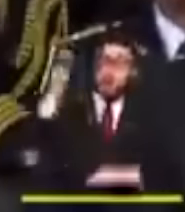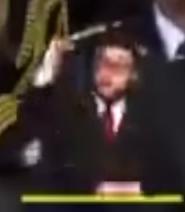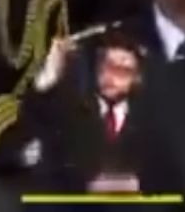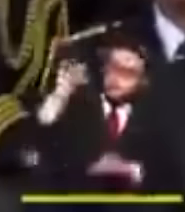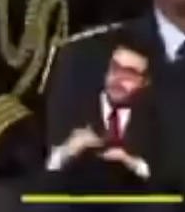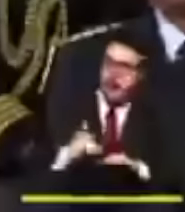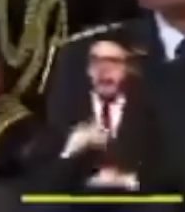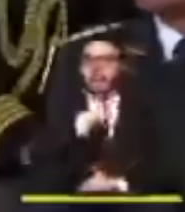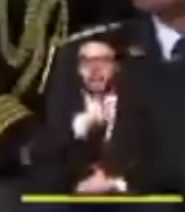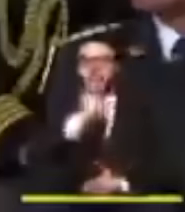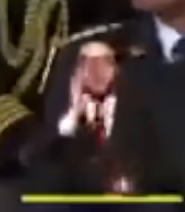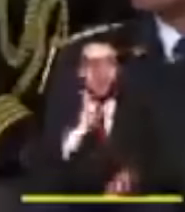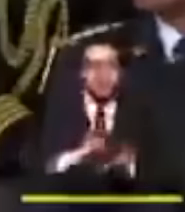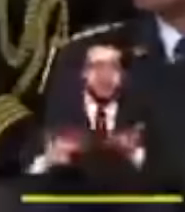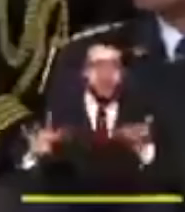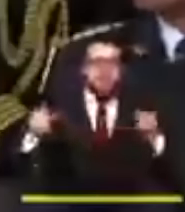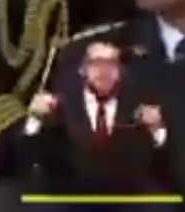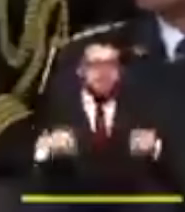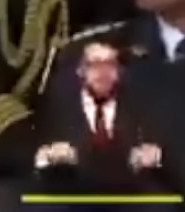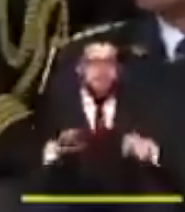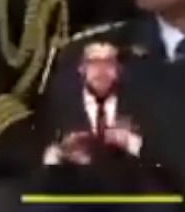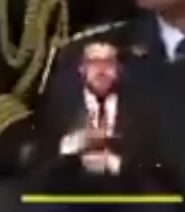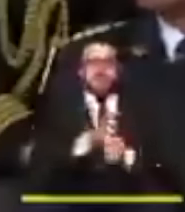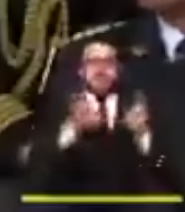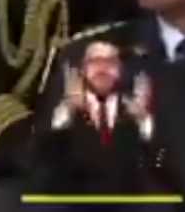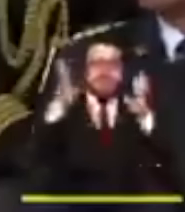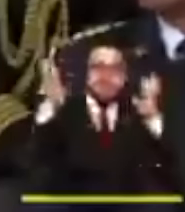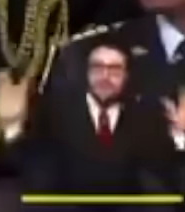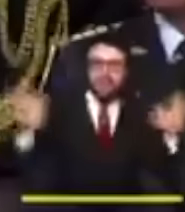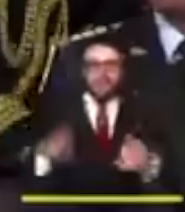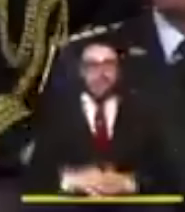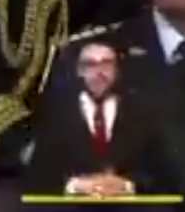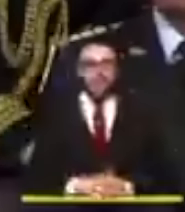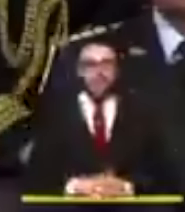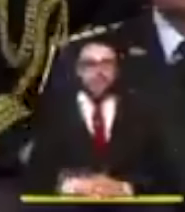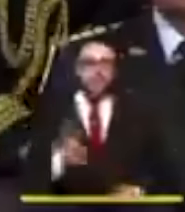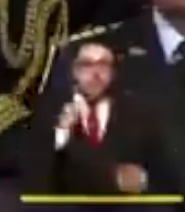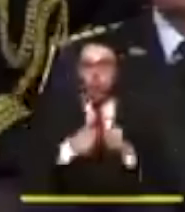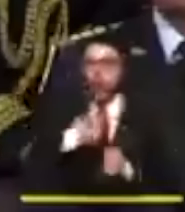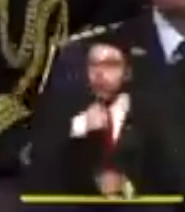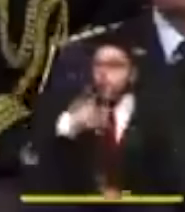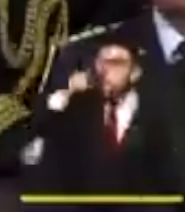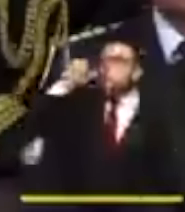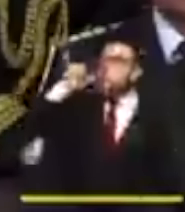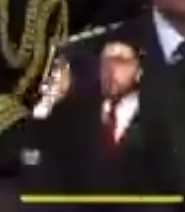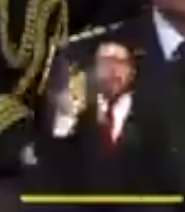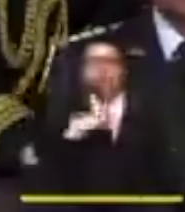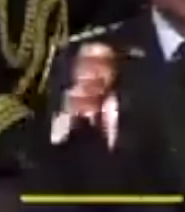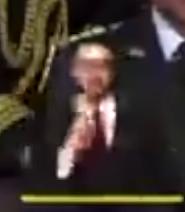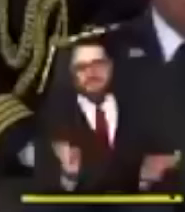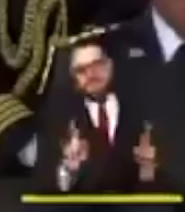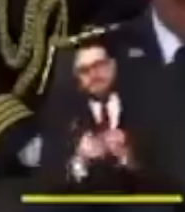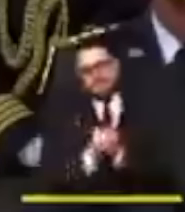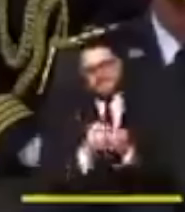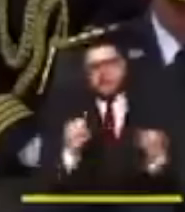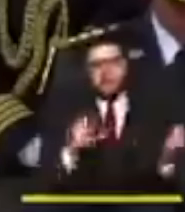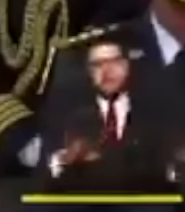de agua potable en estas grandes ciudades. Es decir, no para que no se tome agua porque